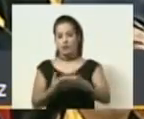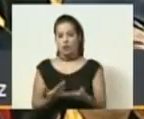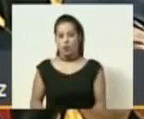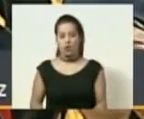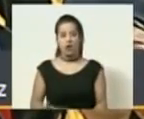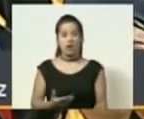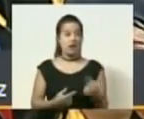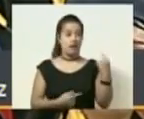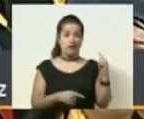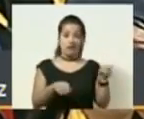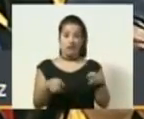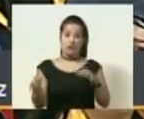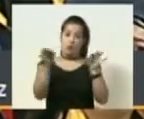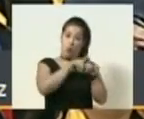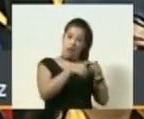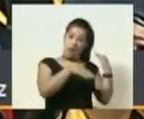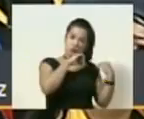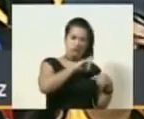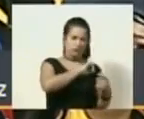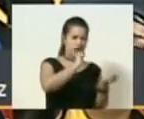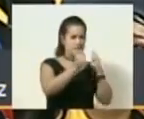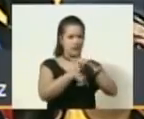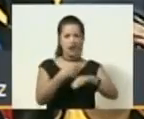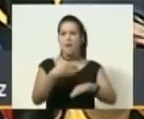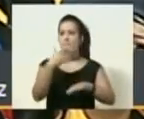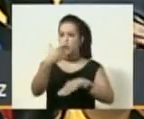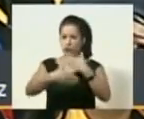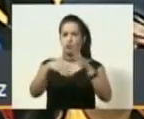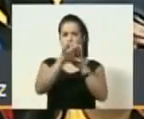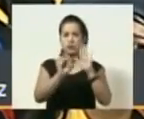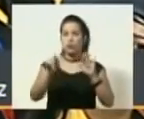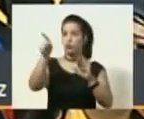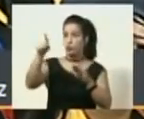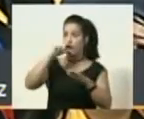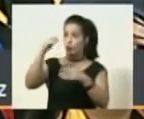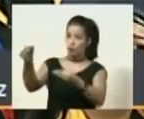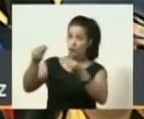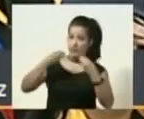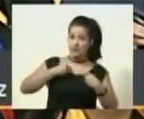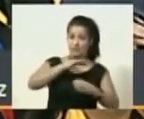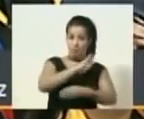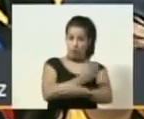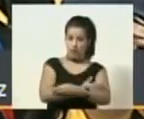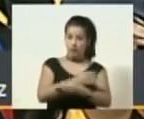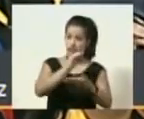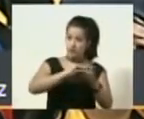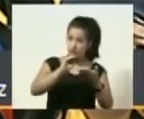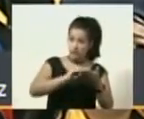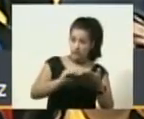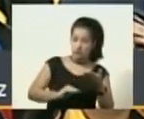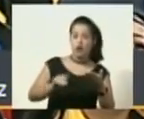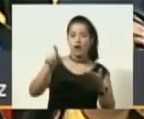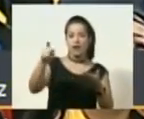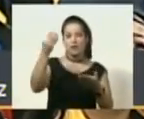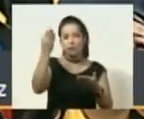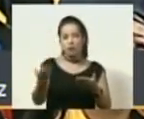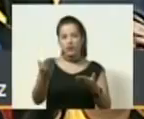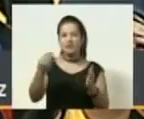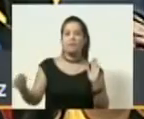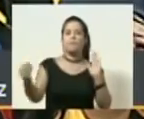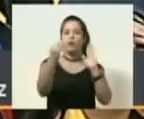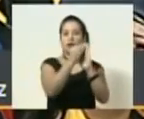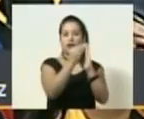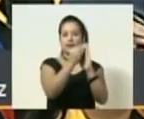en un proceso constituyente y que usted nos ha entregado el poder originario, es importante llevar a ley lo que sería